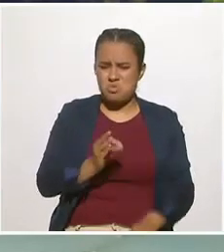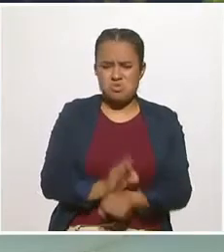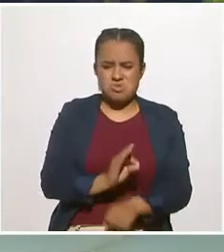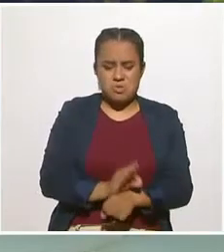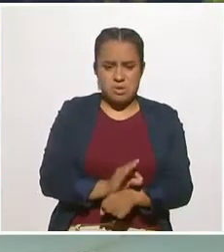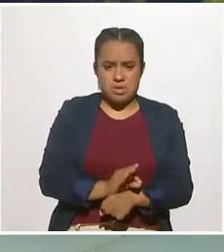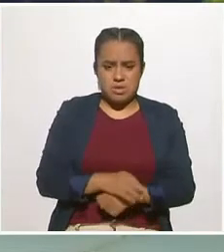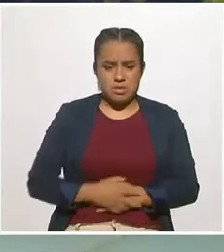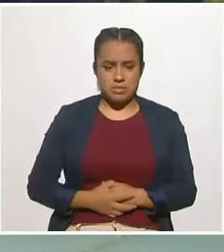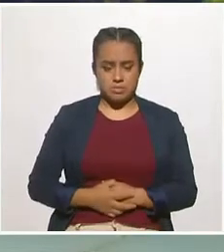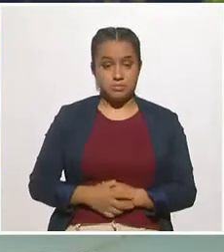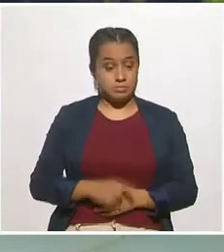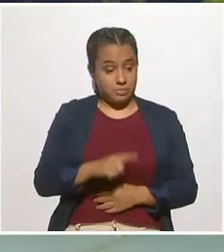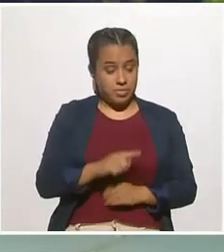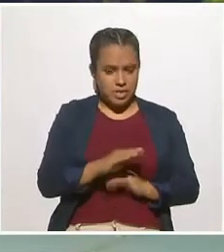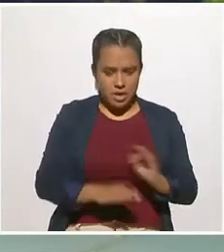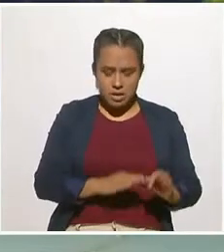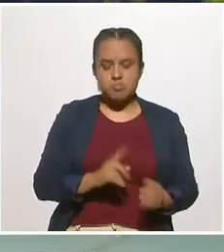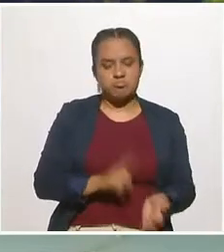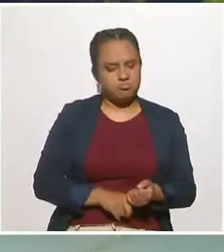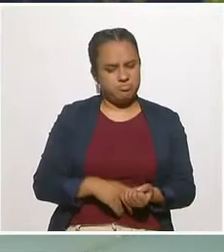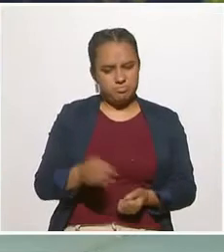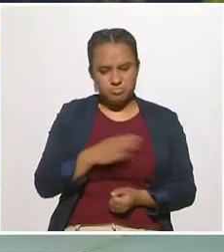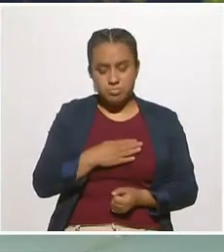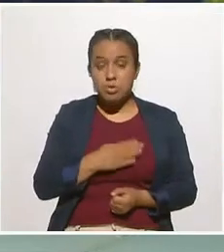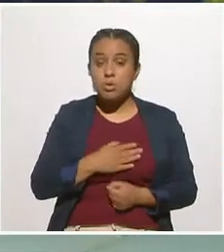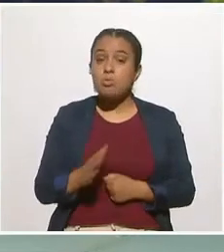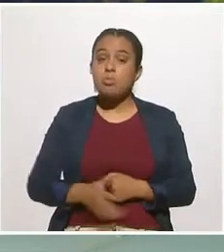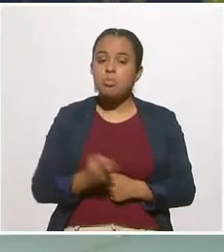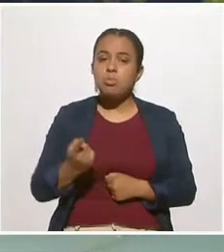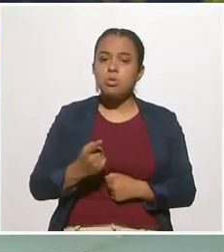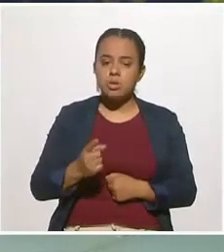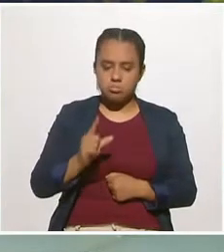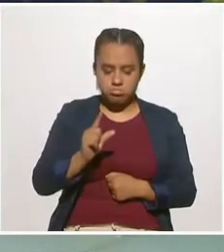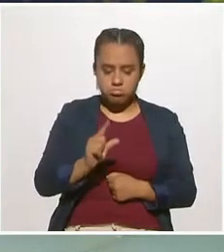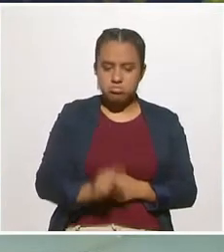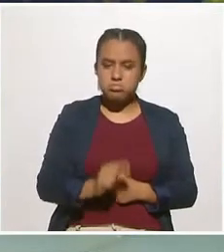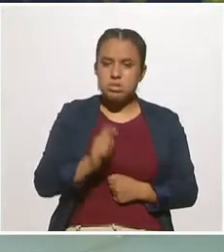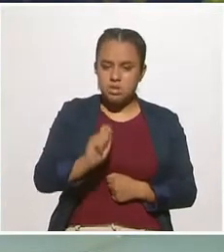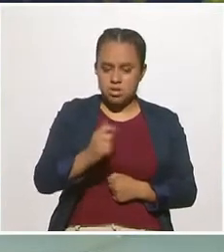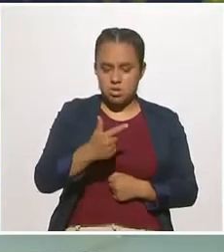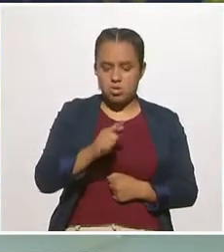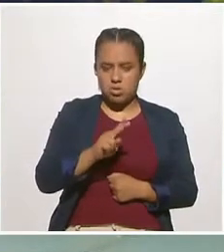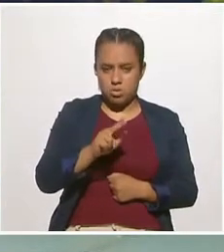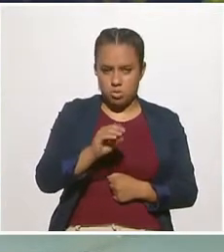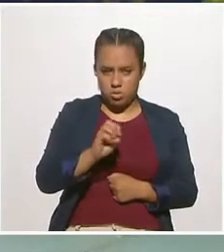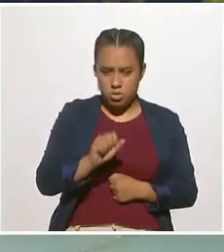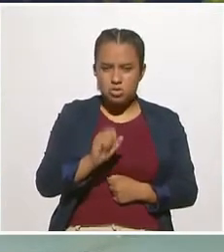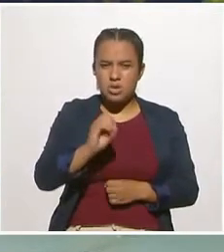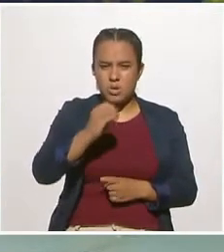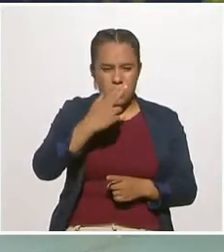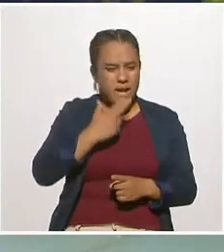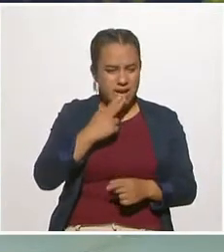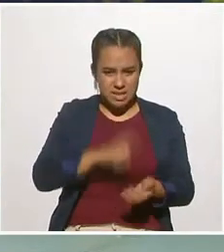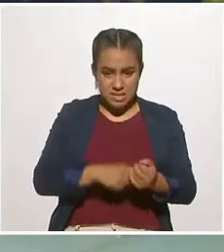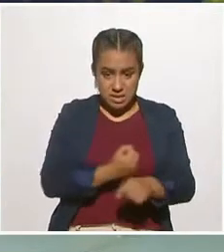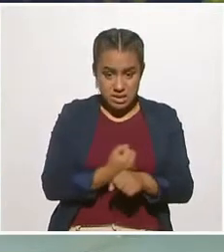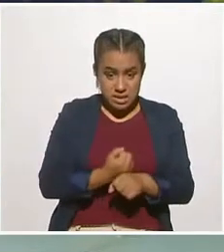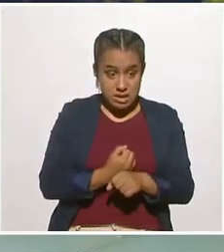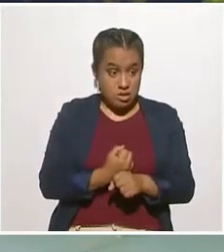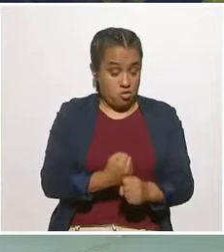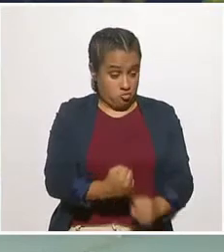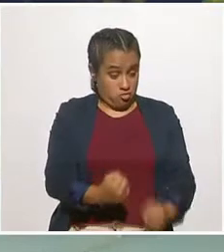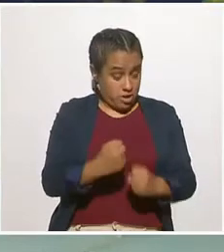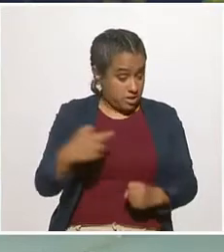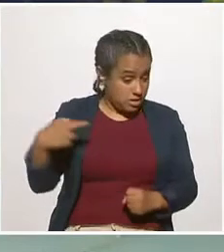muy noble también porque su disminución de los niveles de glucosa o azúcar en la sangre no es tan radical, no es tan rápida, entonces no hace que